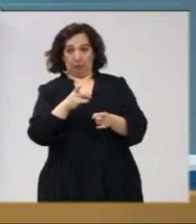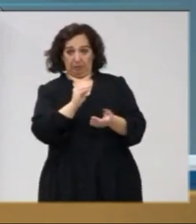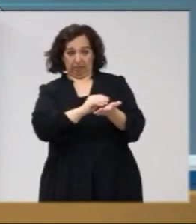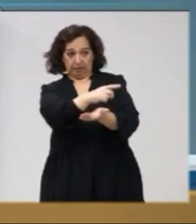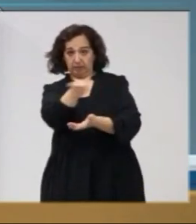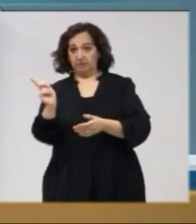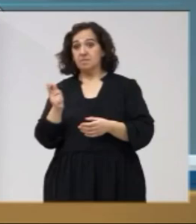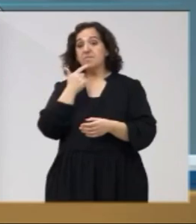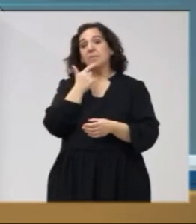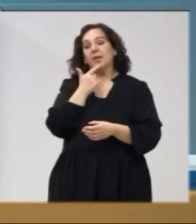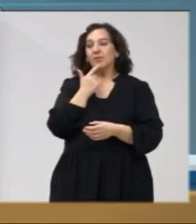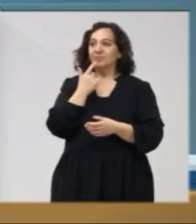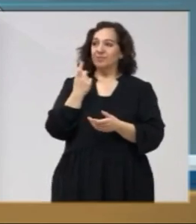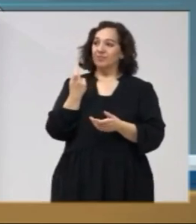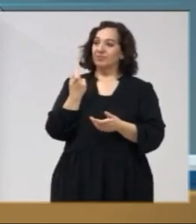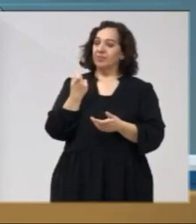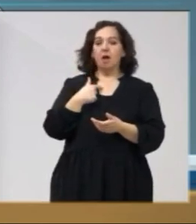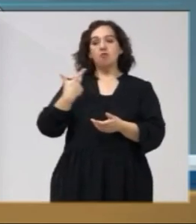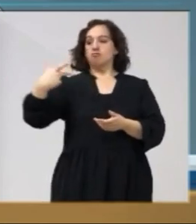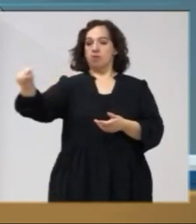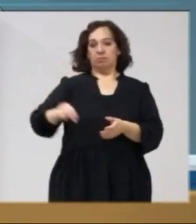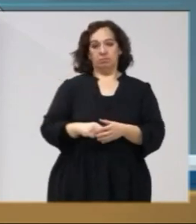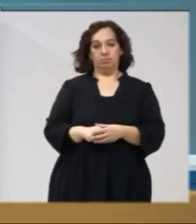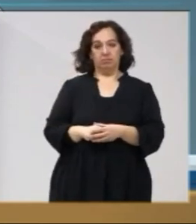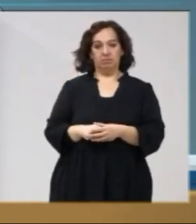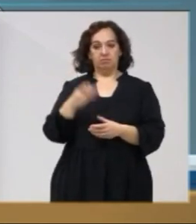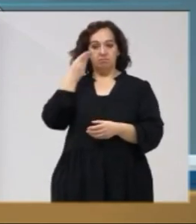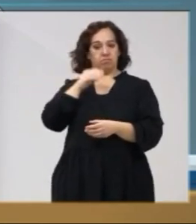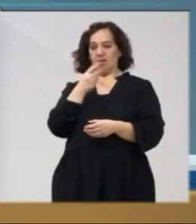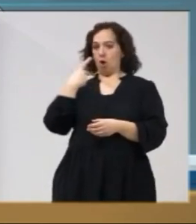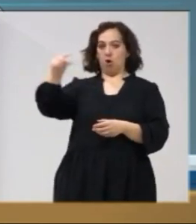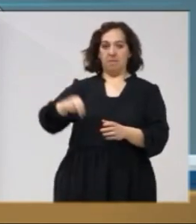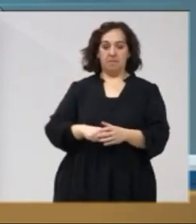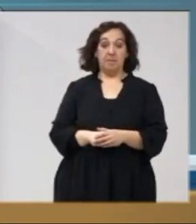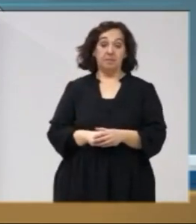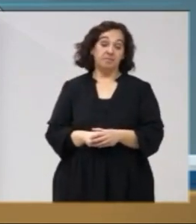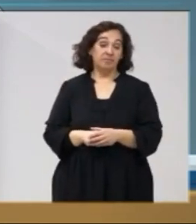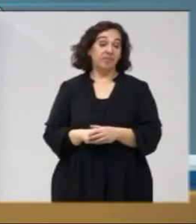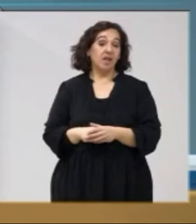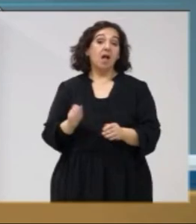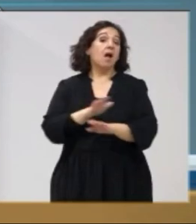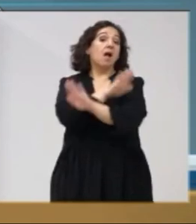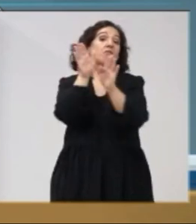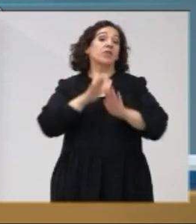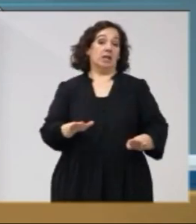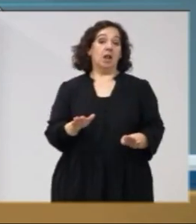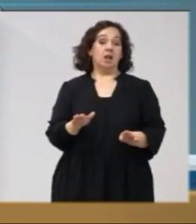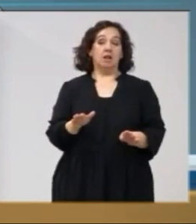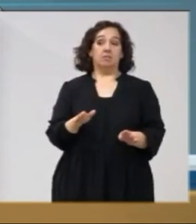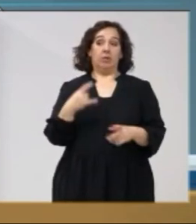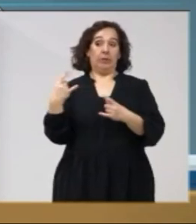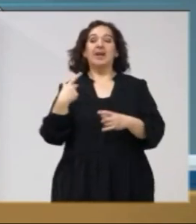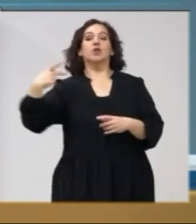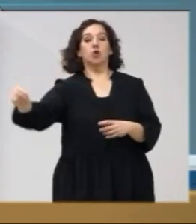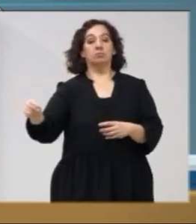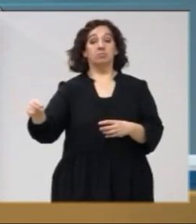Pero hay que llegar a saber decir no con contundencia, y al final yo creo que eso